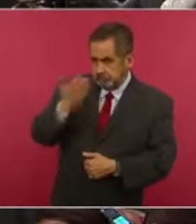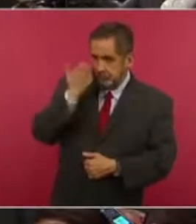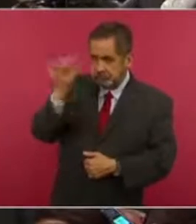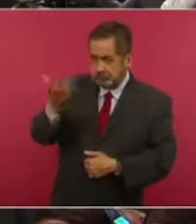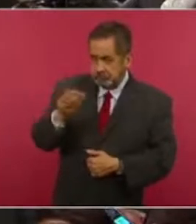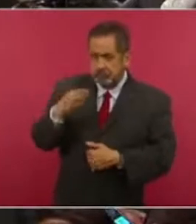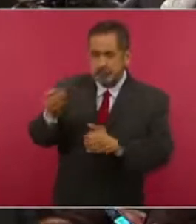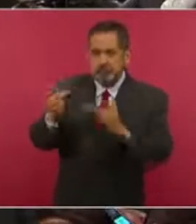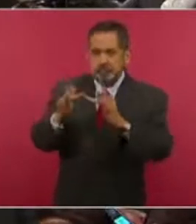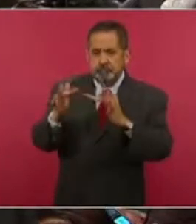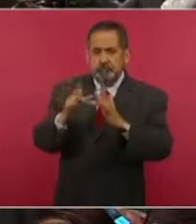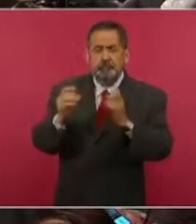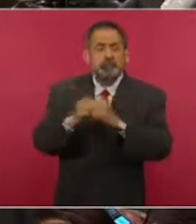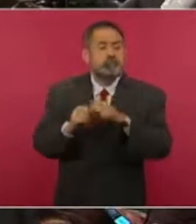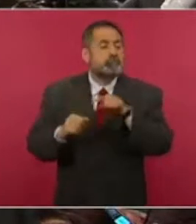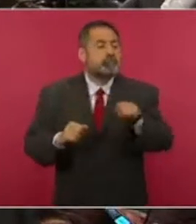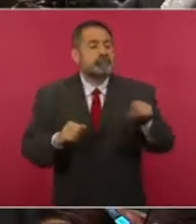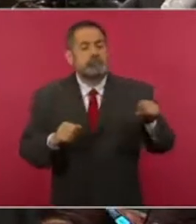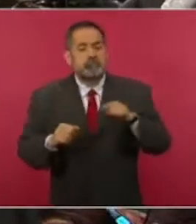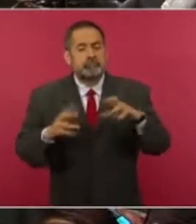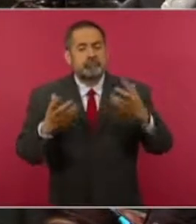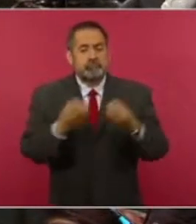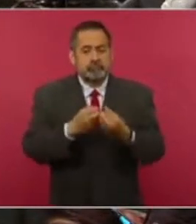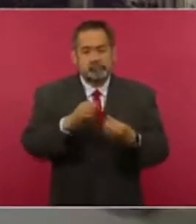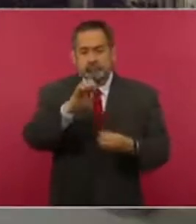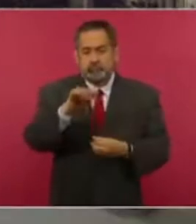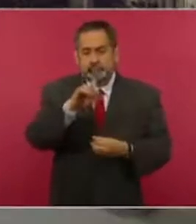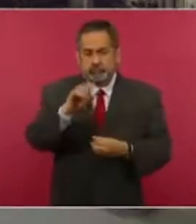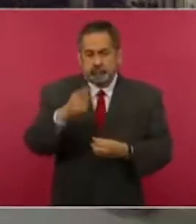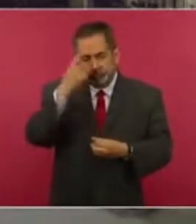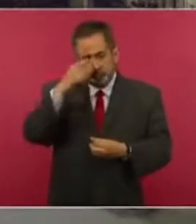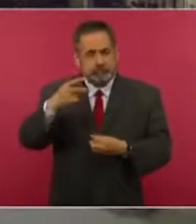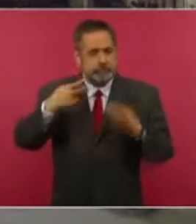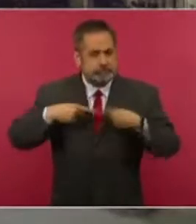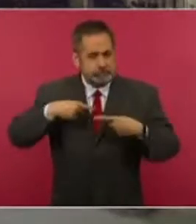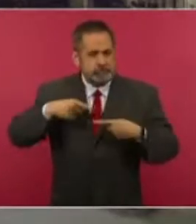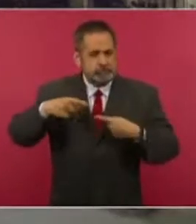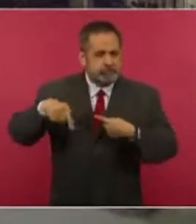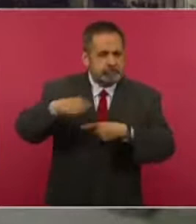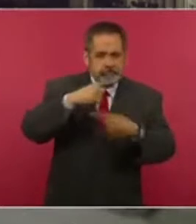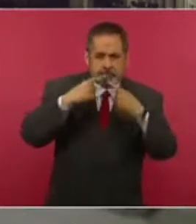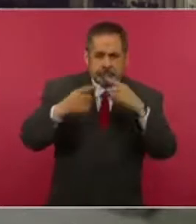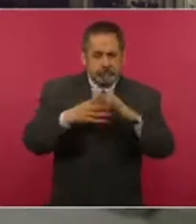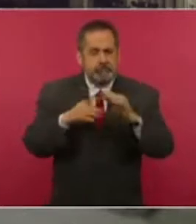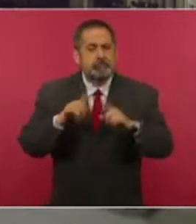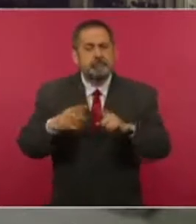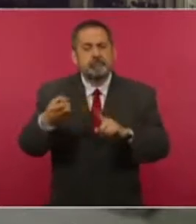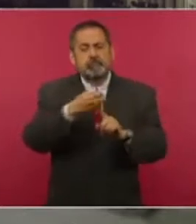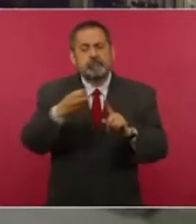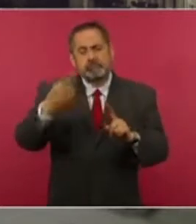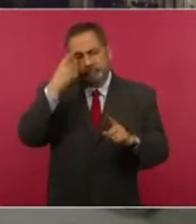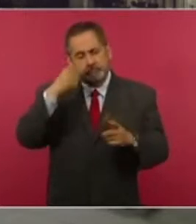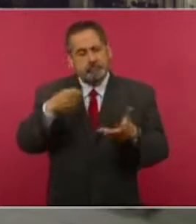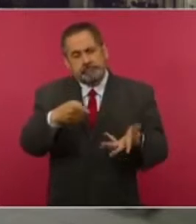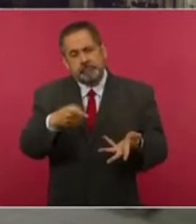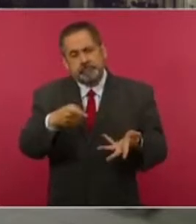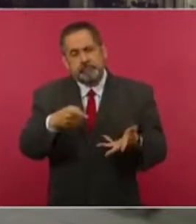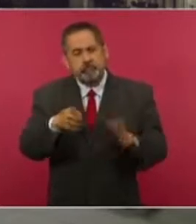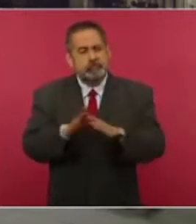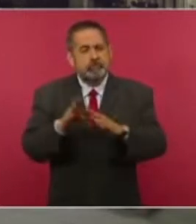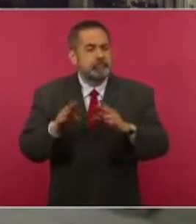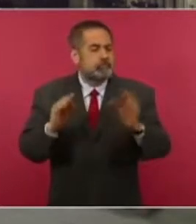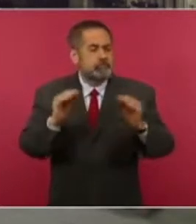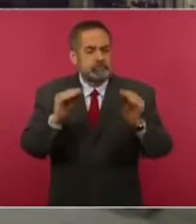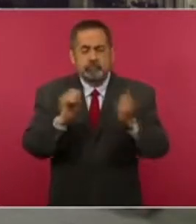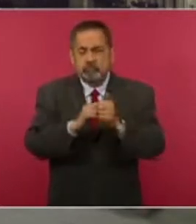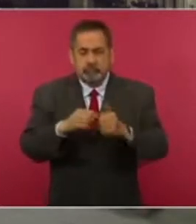el contacto de los ejidatarios afectados y de las personas que se han organizado para los que tienen litigio con